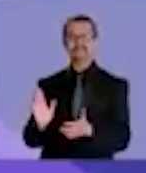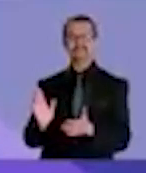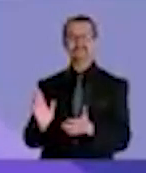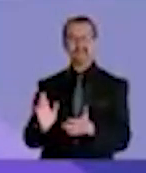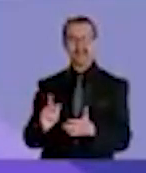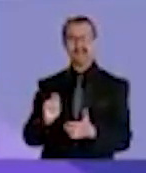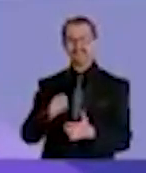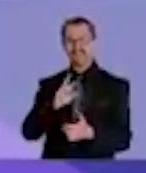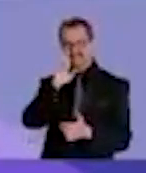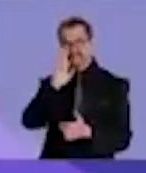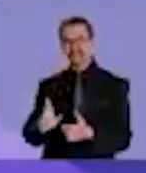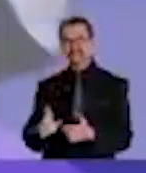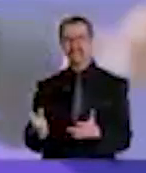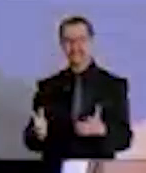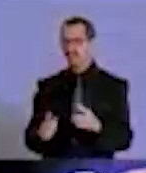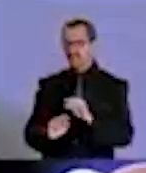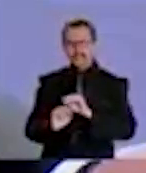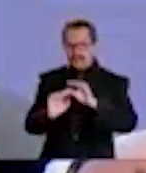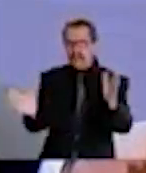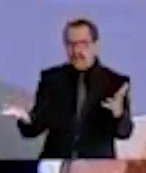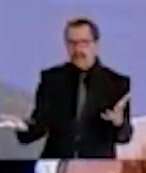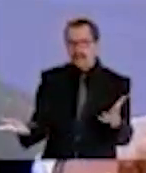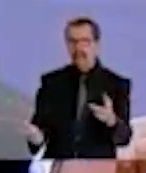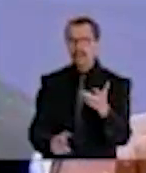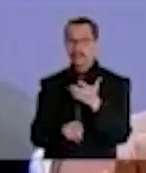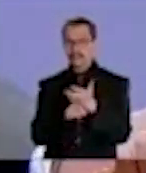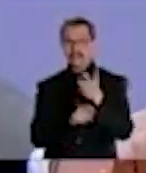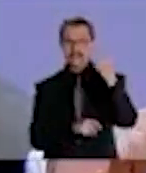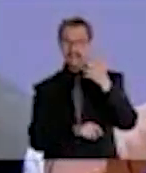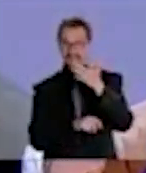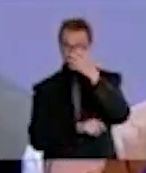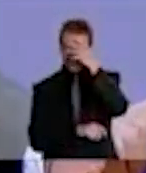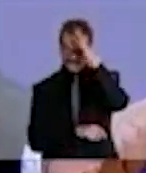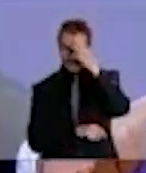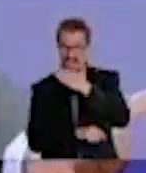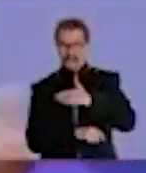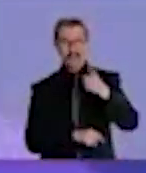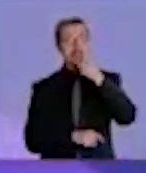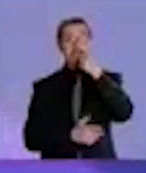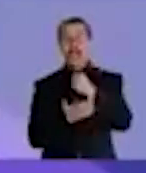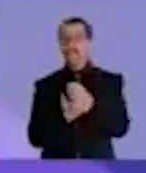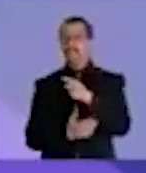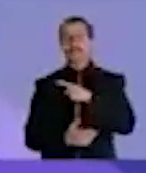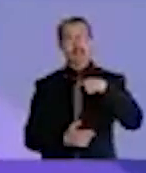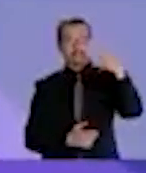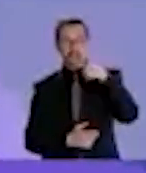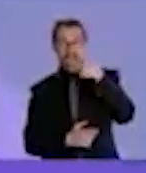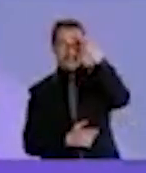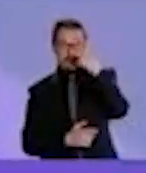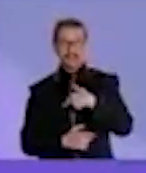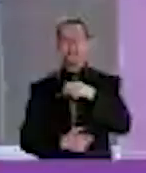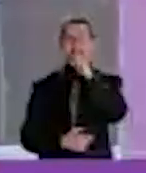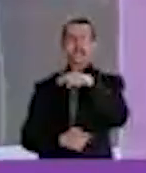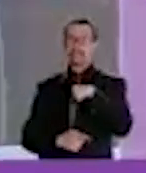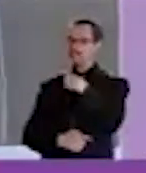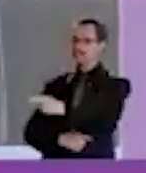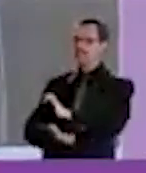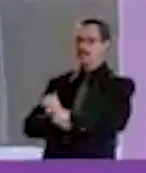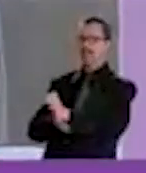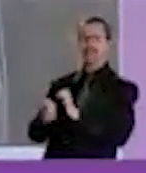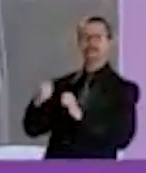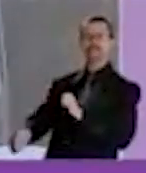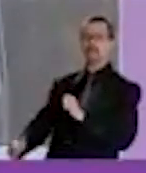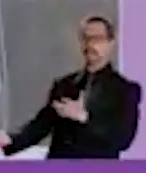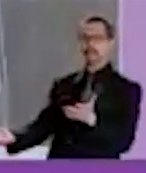que nos trate bien si nosotros no tratamos bien al resto del continente tenemos que ser como dígame dígame que apenas